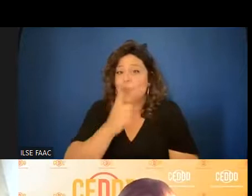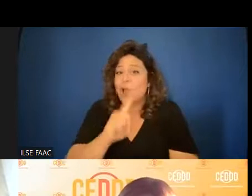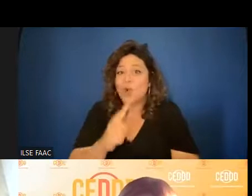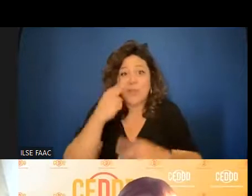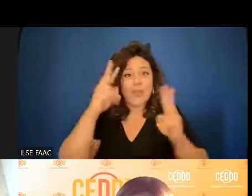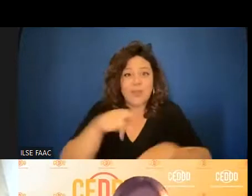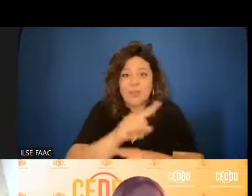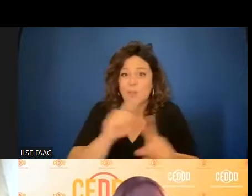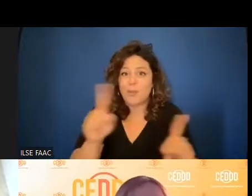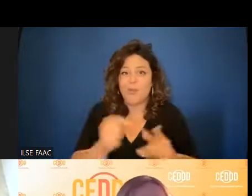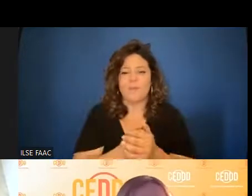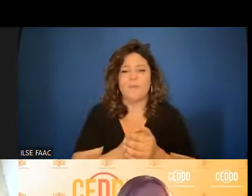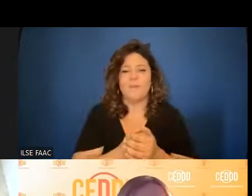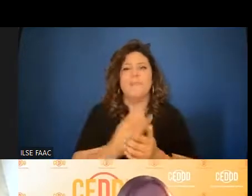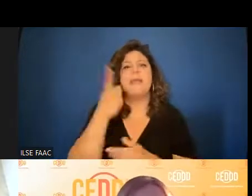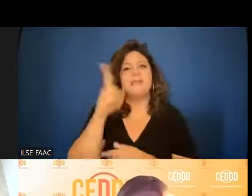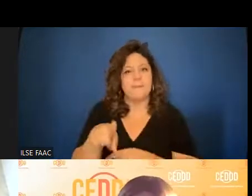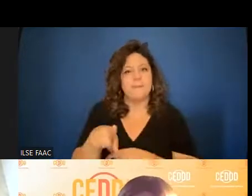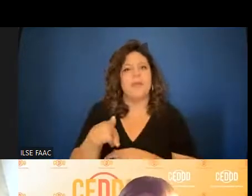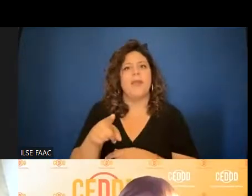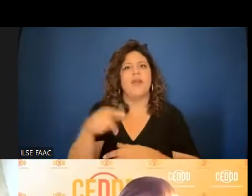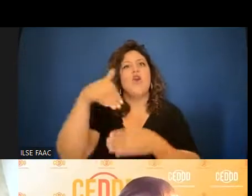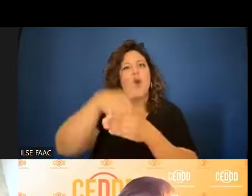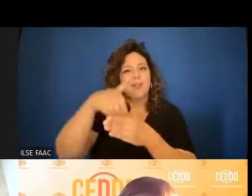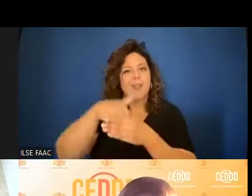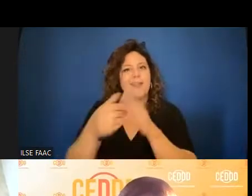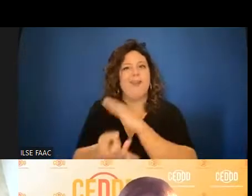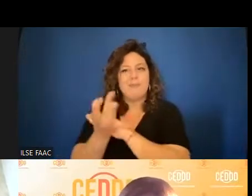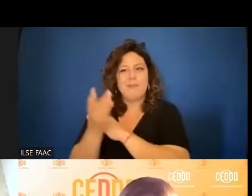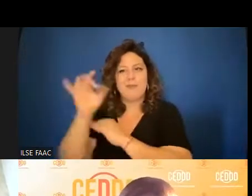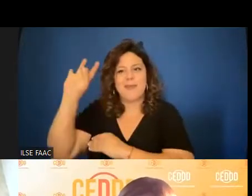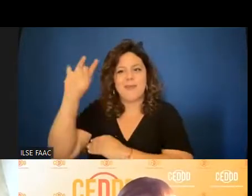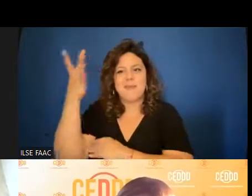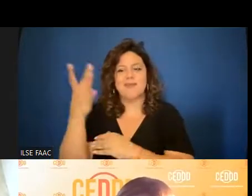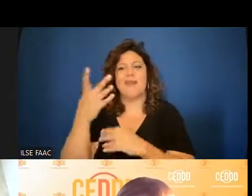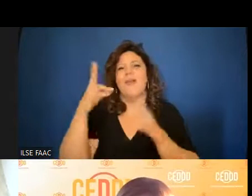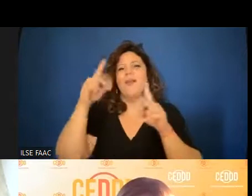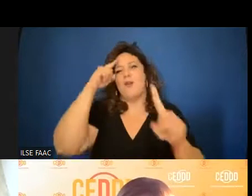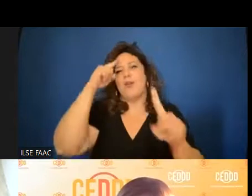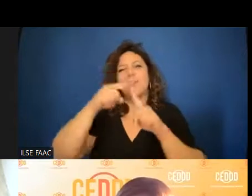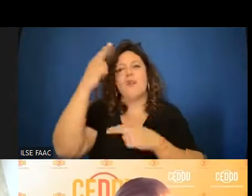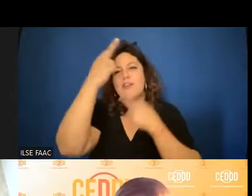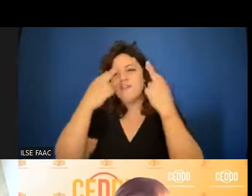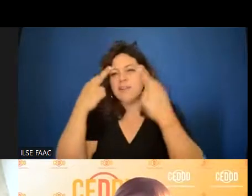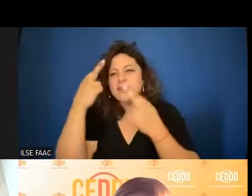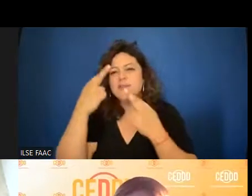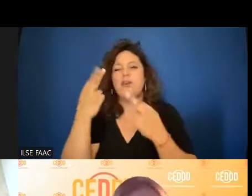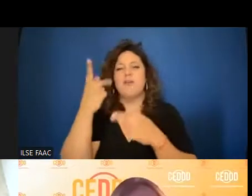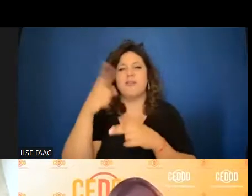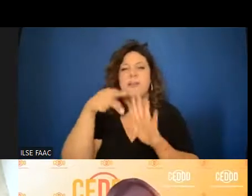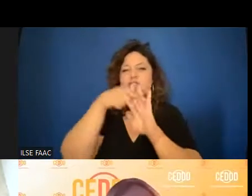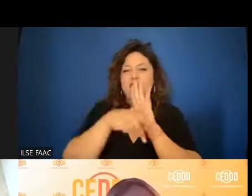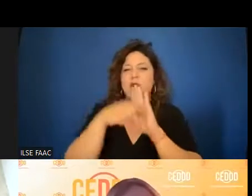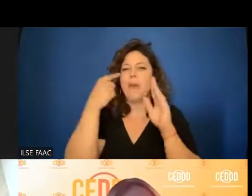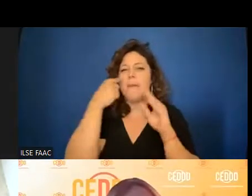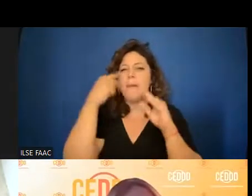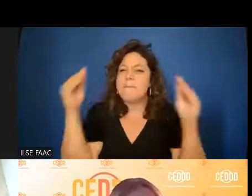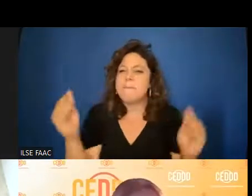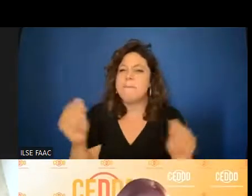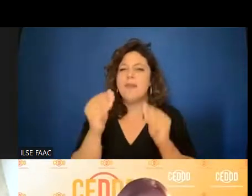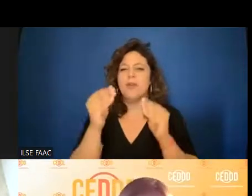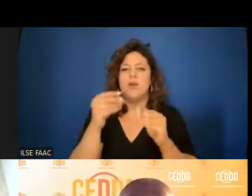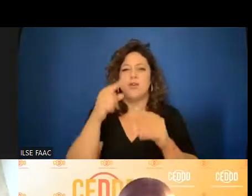mejora en los cuales en algunos ámbitos va a ser útil, pero en otros deberemos seguir pues, lidiando con los habituales